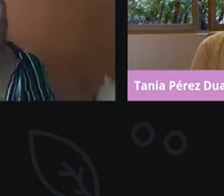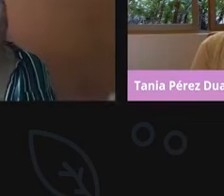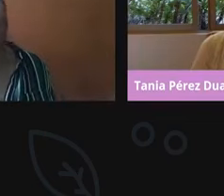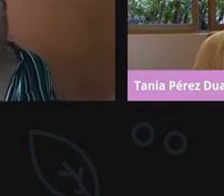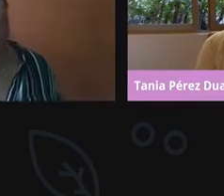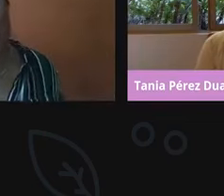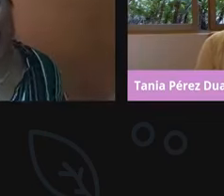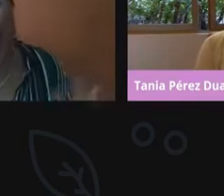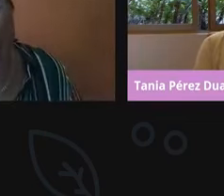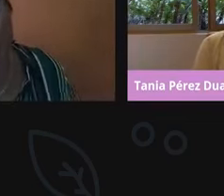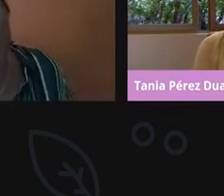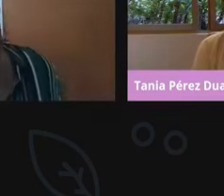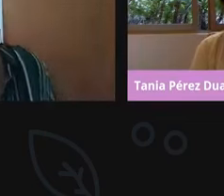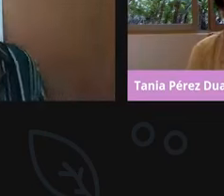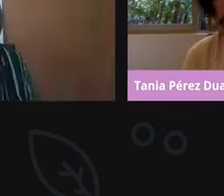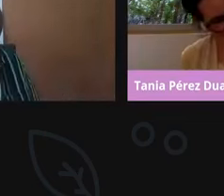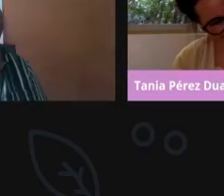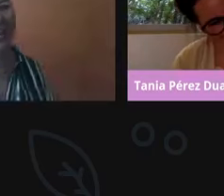dije, no se me puede ir.